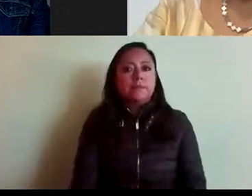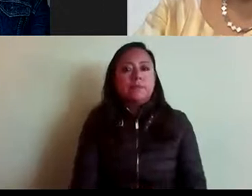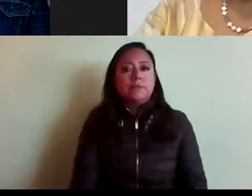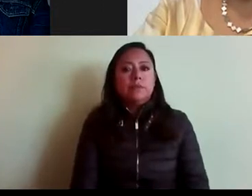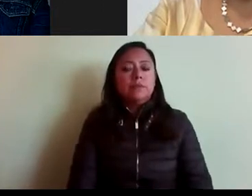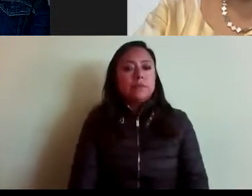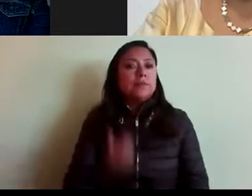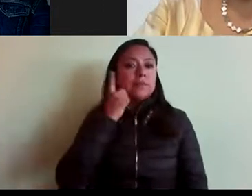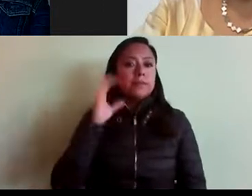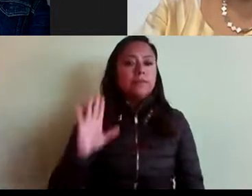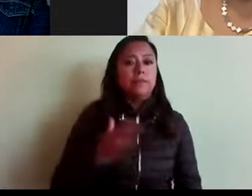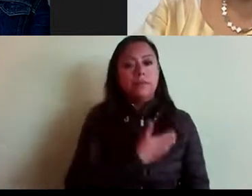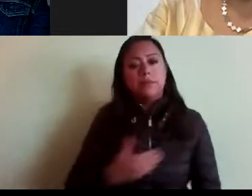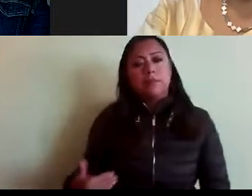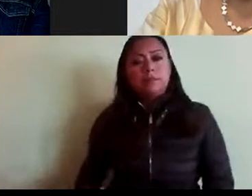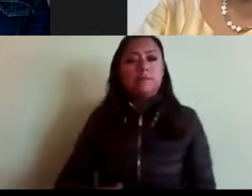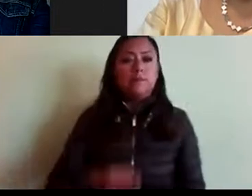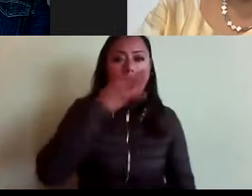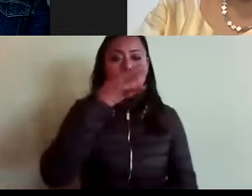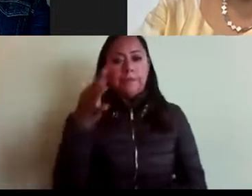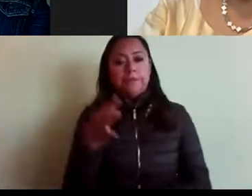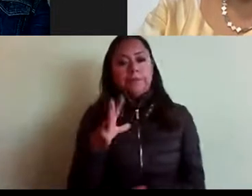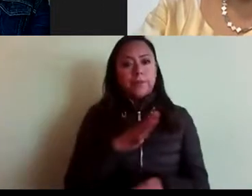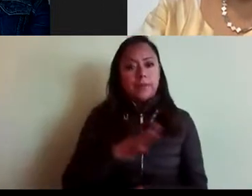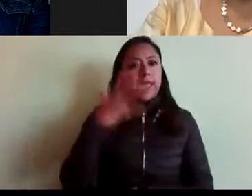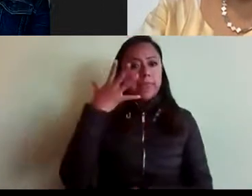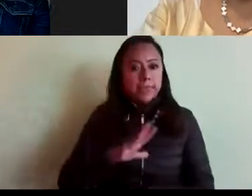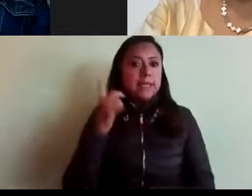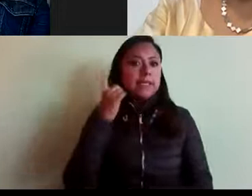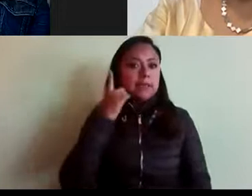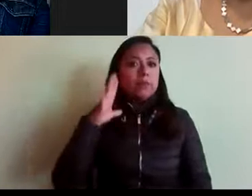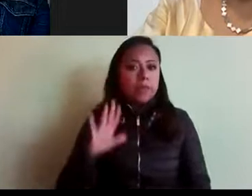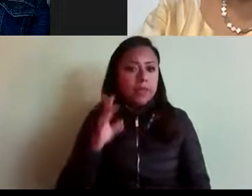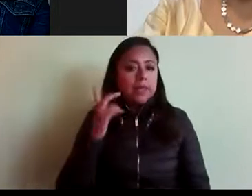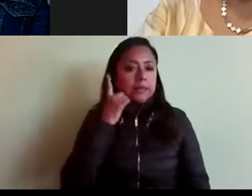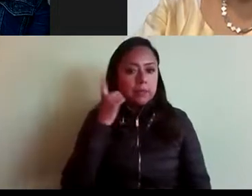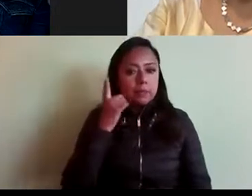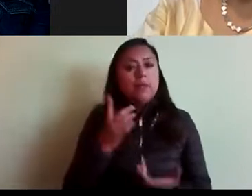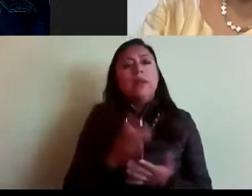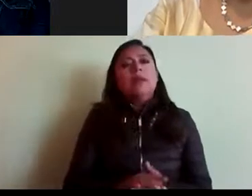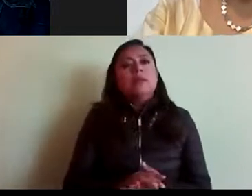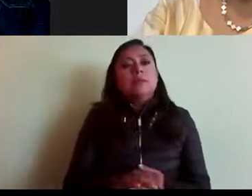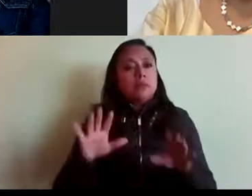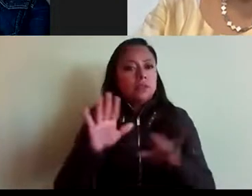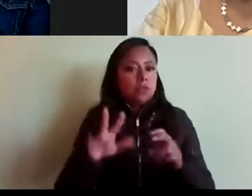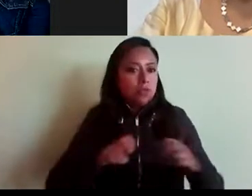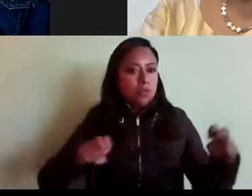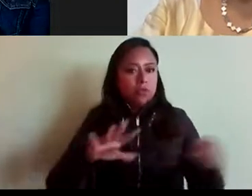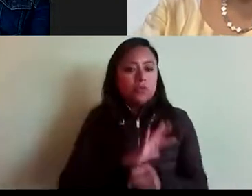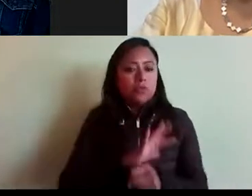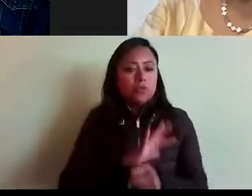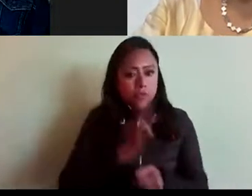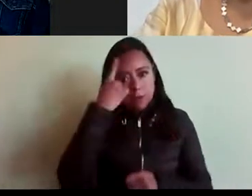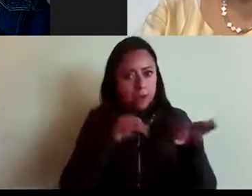Diputada Presidenta, le informo que hay una asistencia de 10 diputadas y diputados. Hay quorum para realizar los trabajos de esta sesión. Muchas